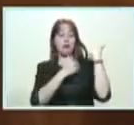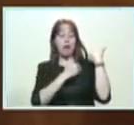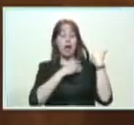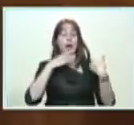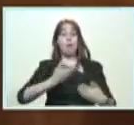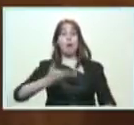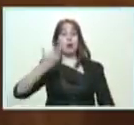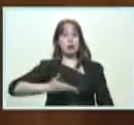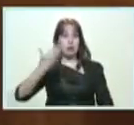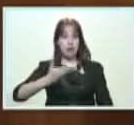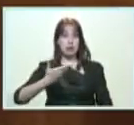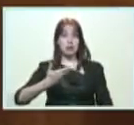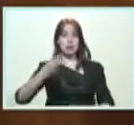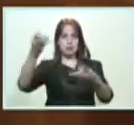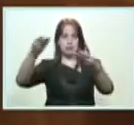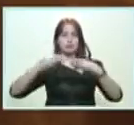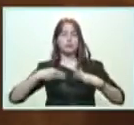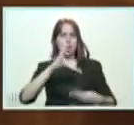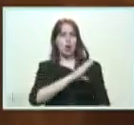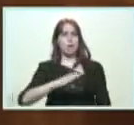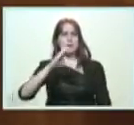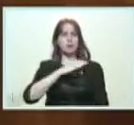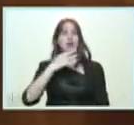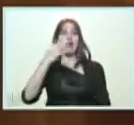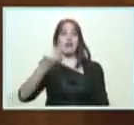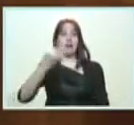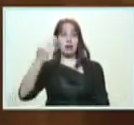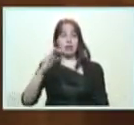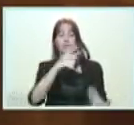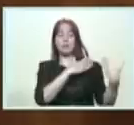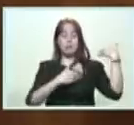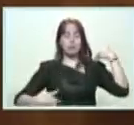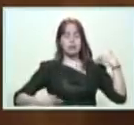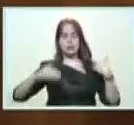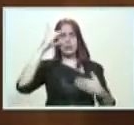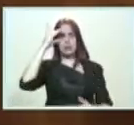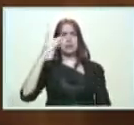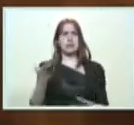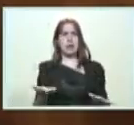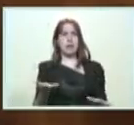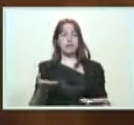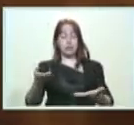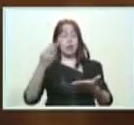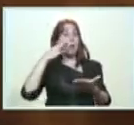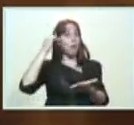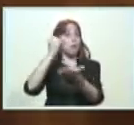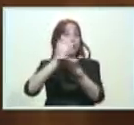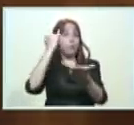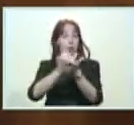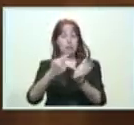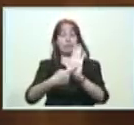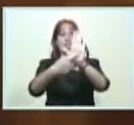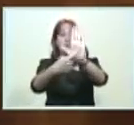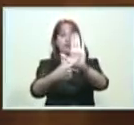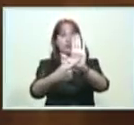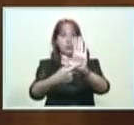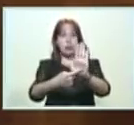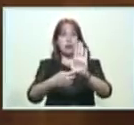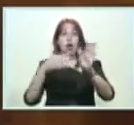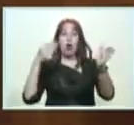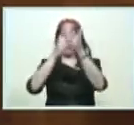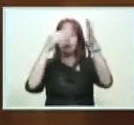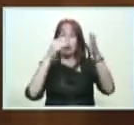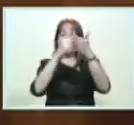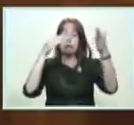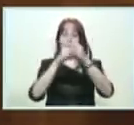Recibimos en la Comisión de la Verdad, en mi condición de presidenta, las pruebas irrebatibles de cómo se atacó